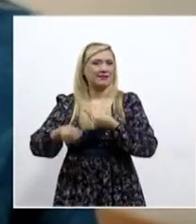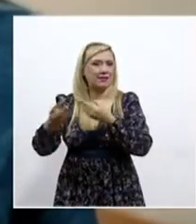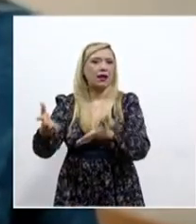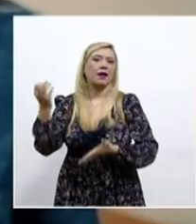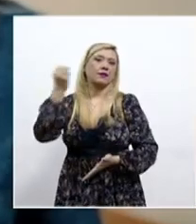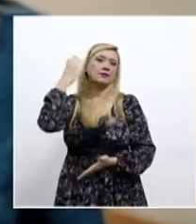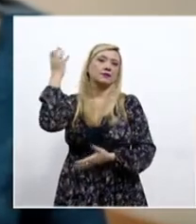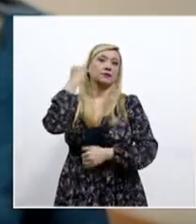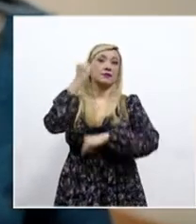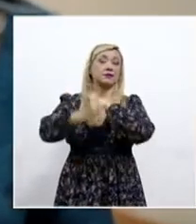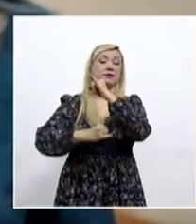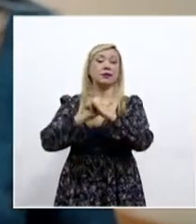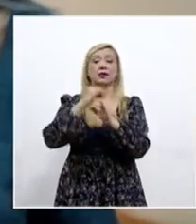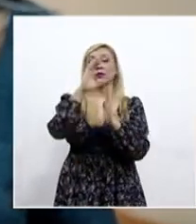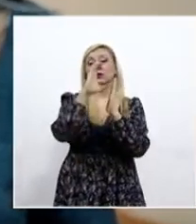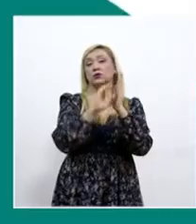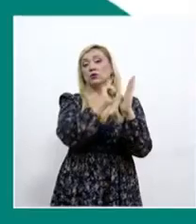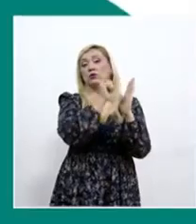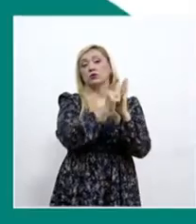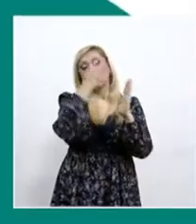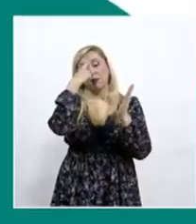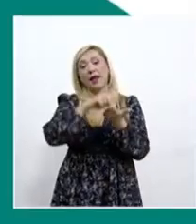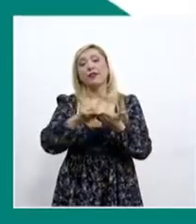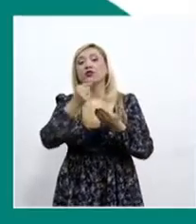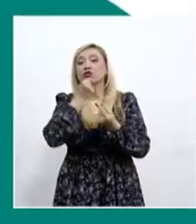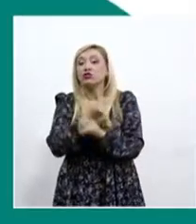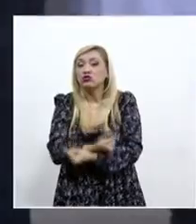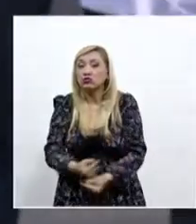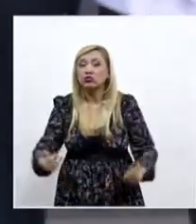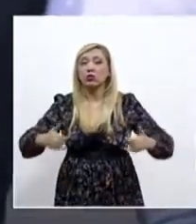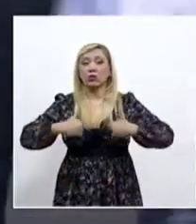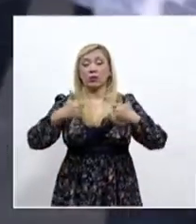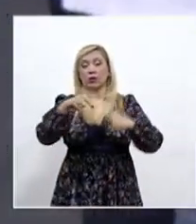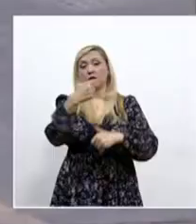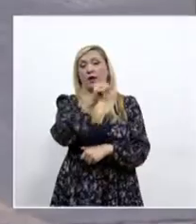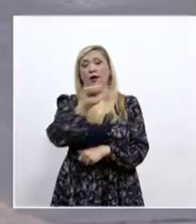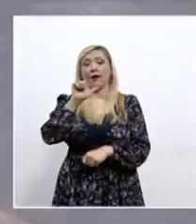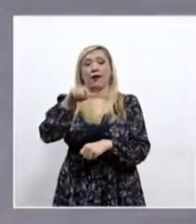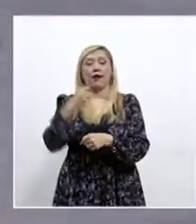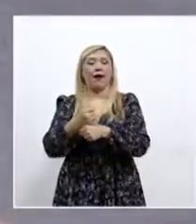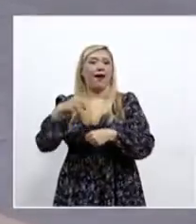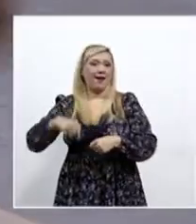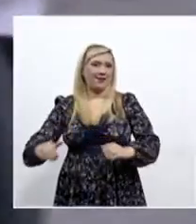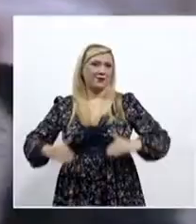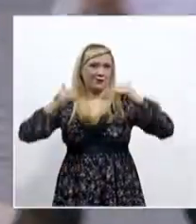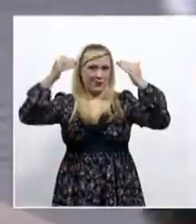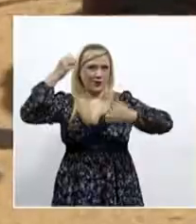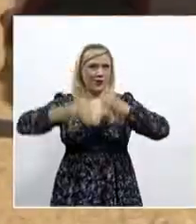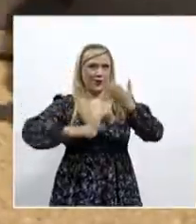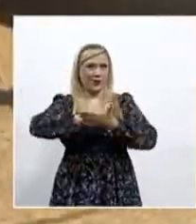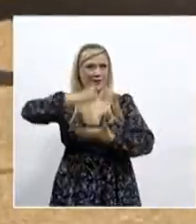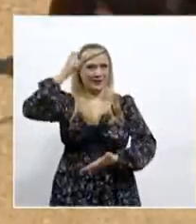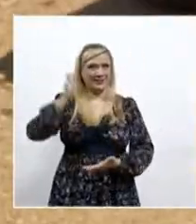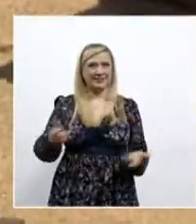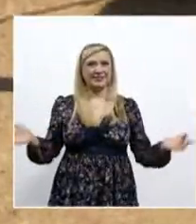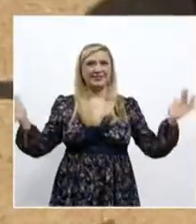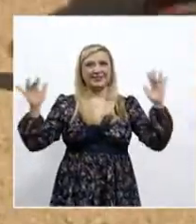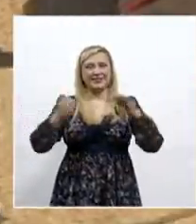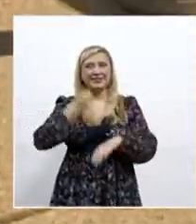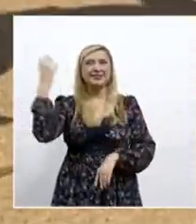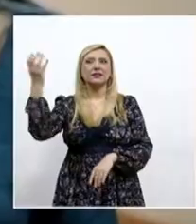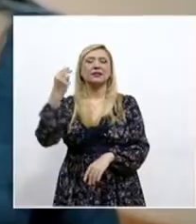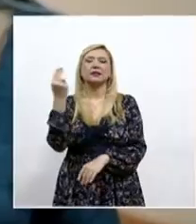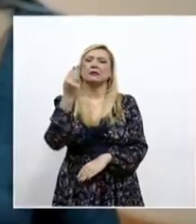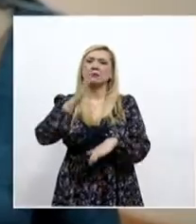y la colaboración con órganos estatales. El Poder Judicial de Baja California pone a disposición su chat